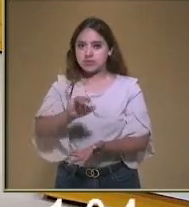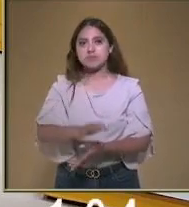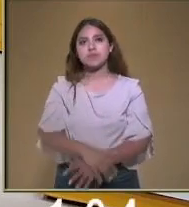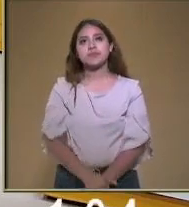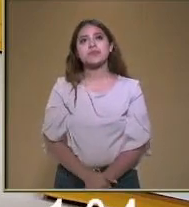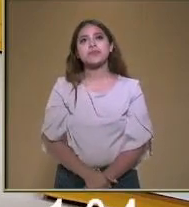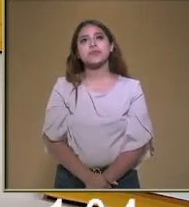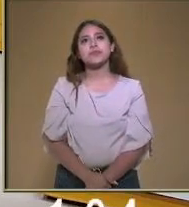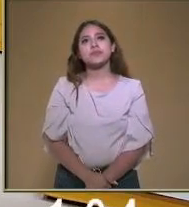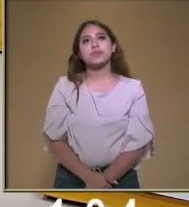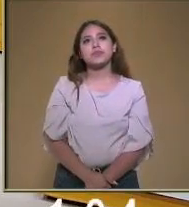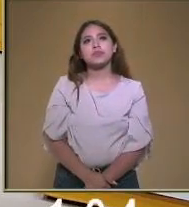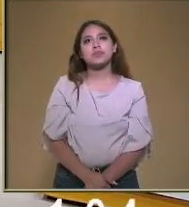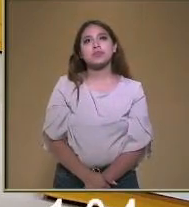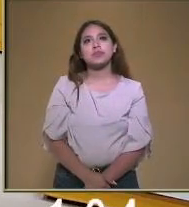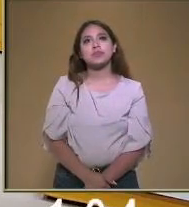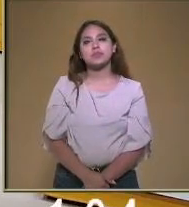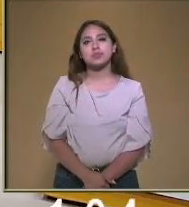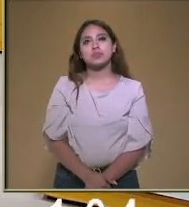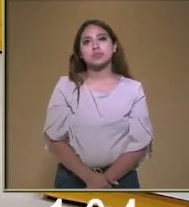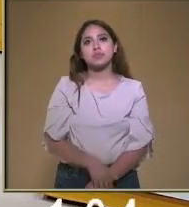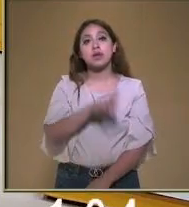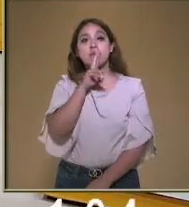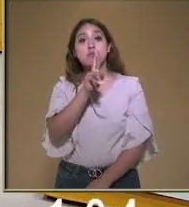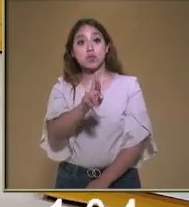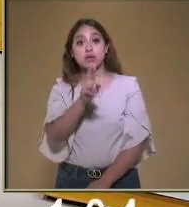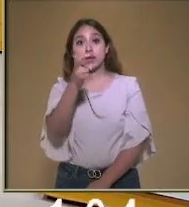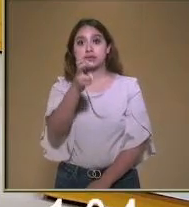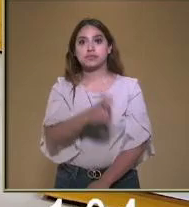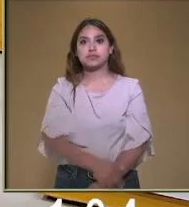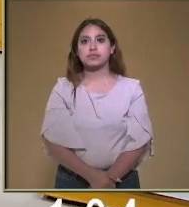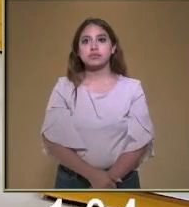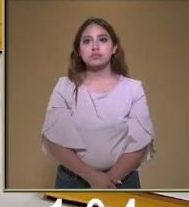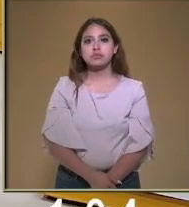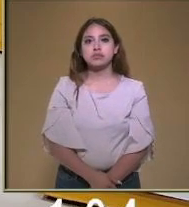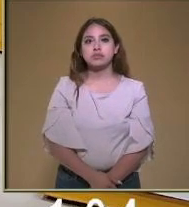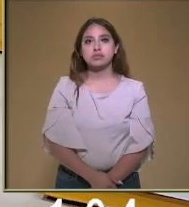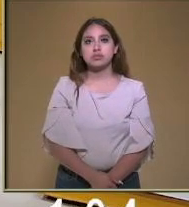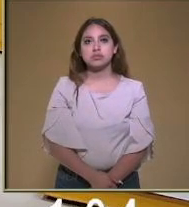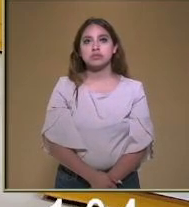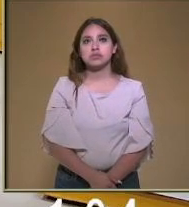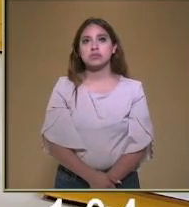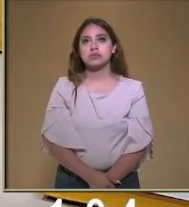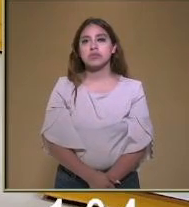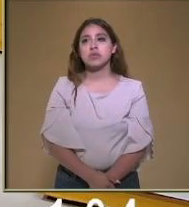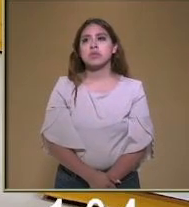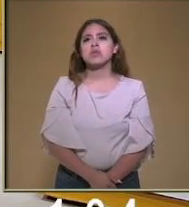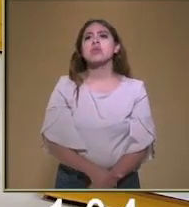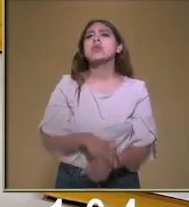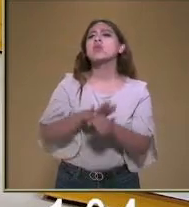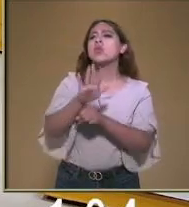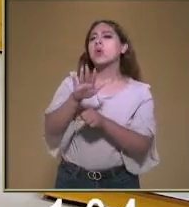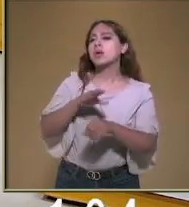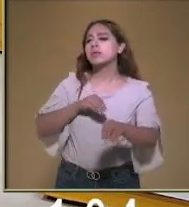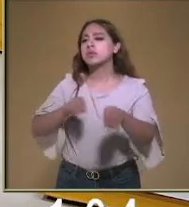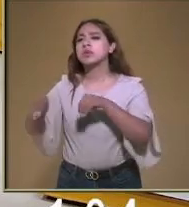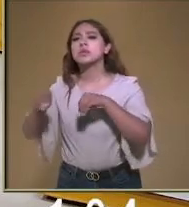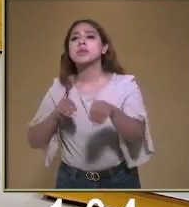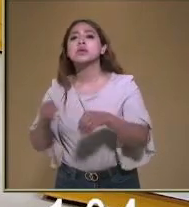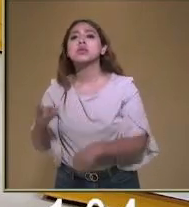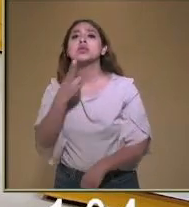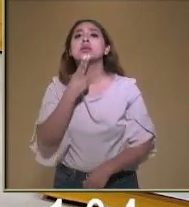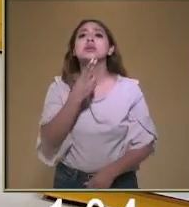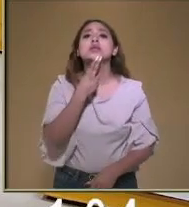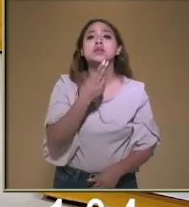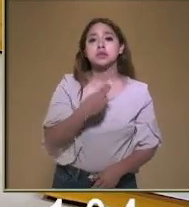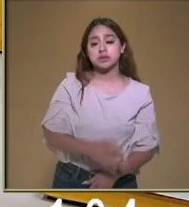profe. Vamos a responder lo siguiente, profe. ¿Qué patrones básicos del movimiento utilizaste en esta actividad? Bueno, en mi caso,